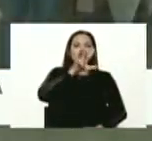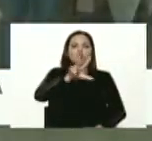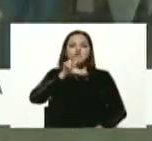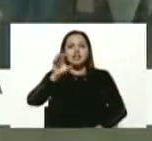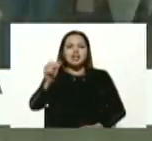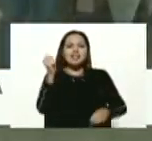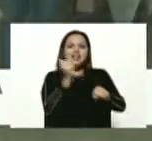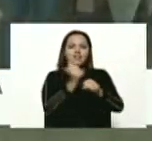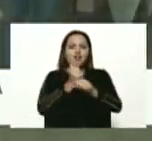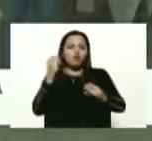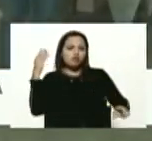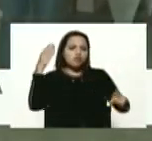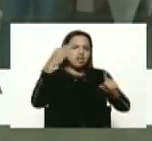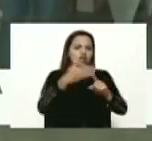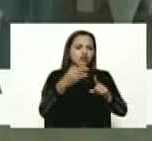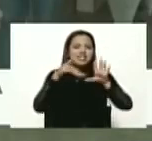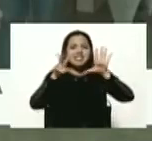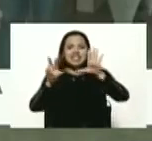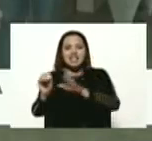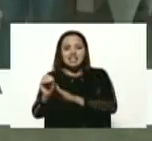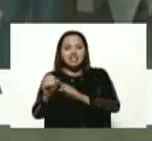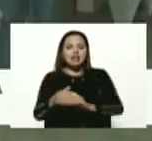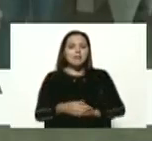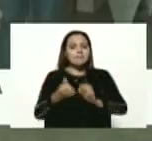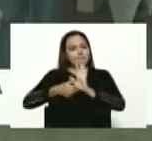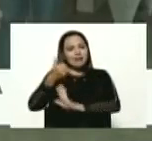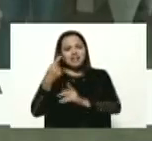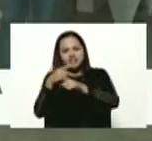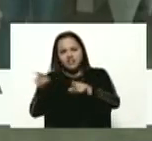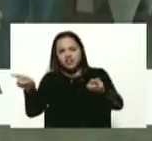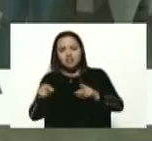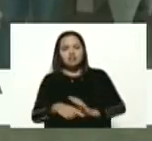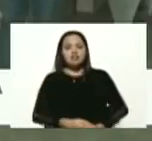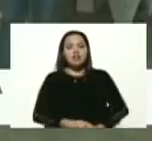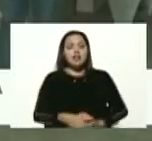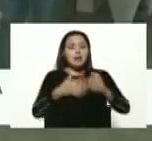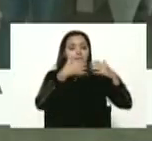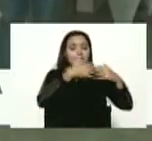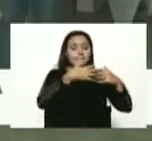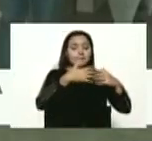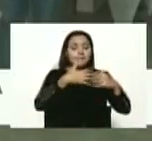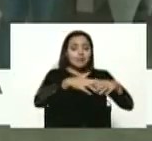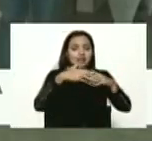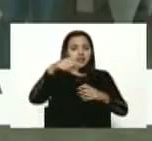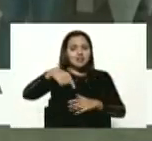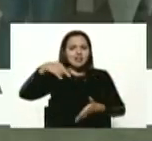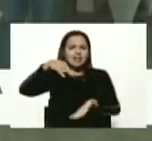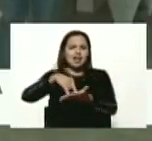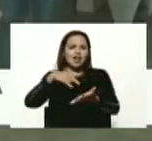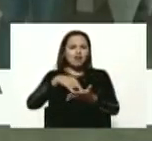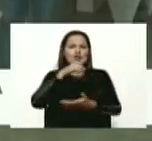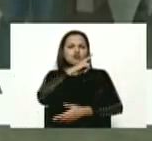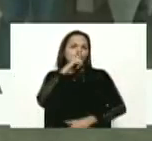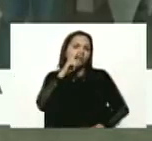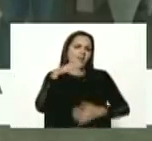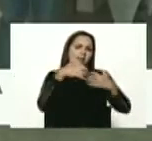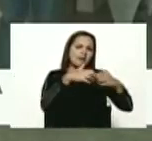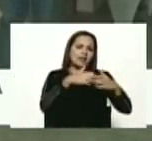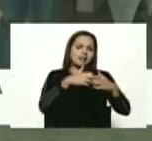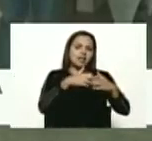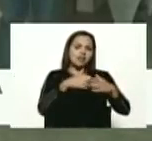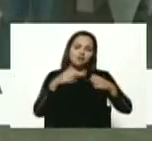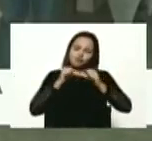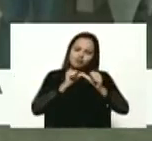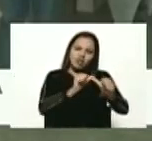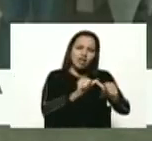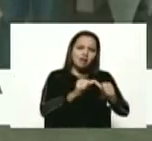empleos directos y 70 indirectos. Nosotros aquí en el estado Carabobo, en nombre de Granja Avícola Don Tito, seguimos apostando para